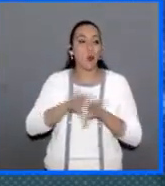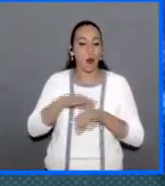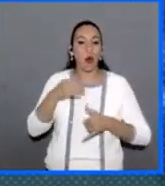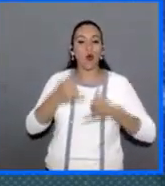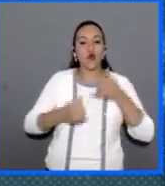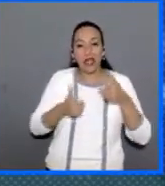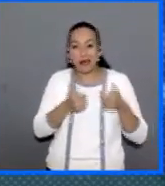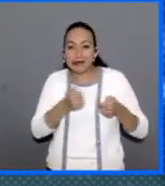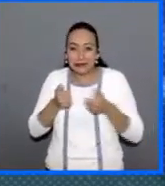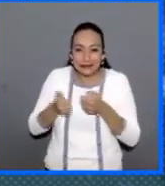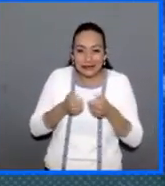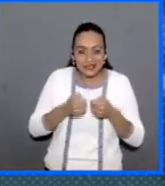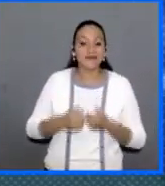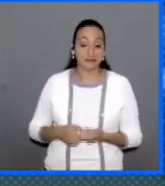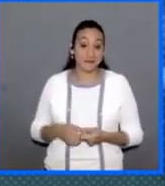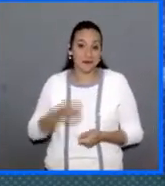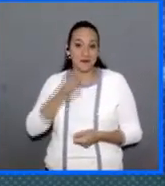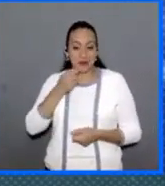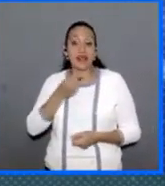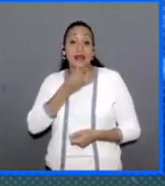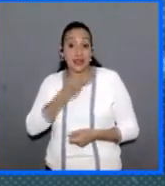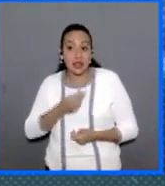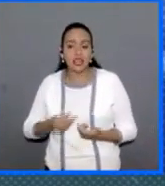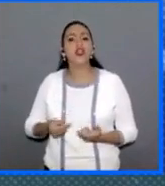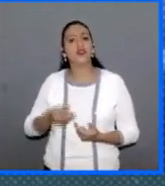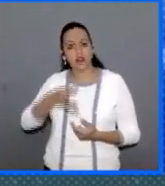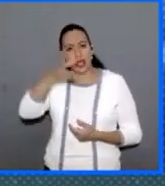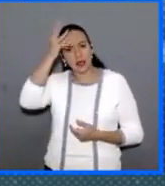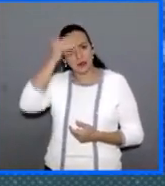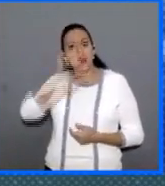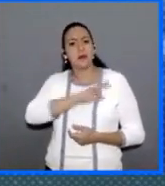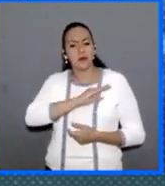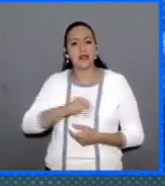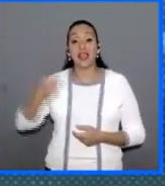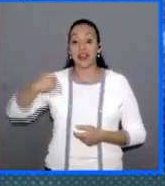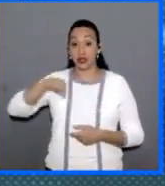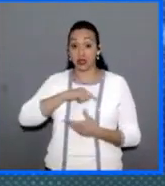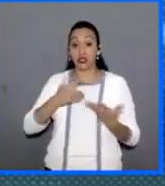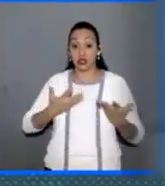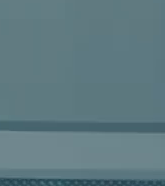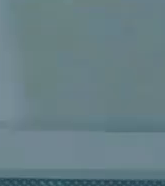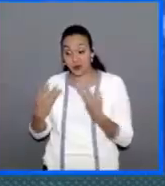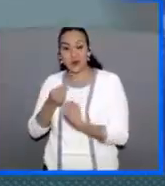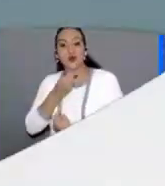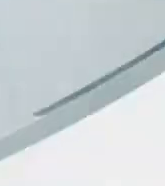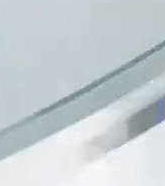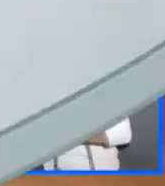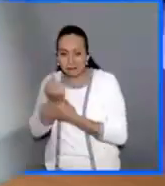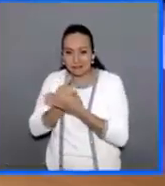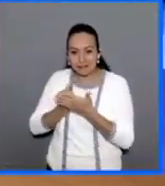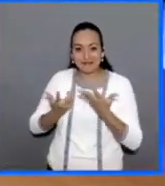está pensada para niñas y niños. Los pilotajes los hicimos con niñas y niños.